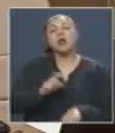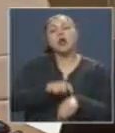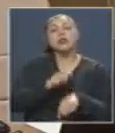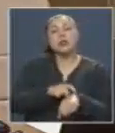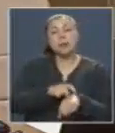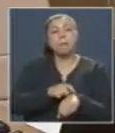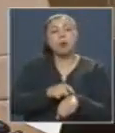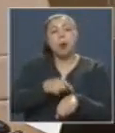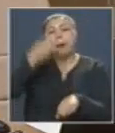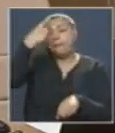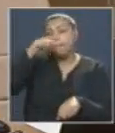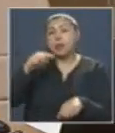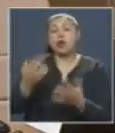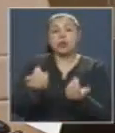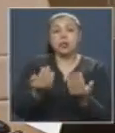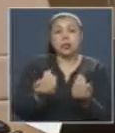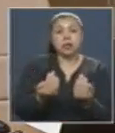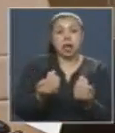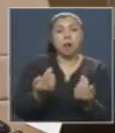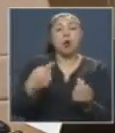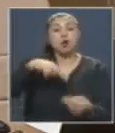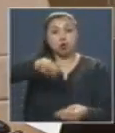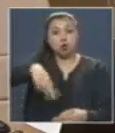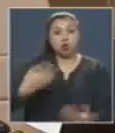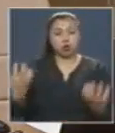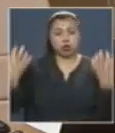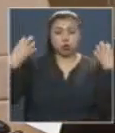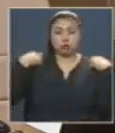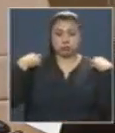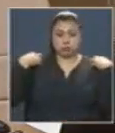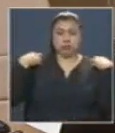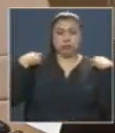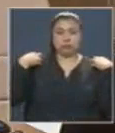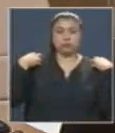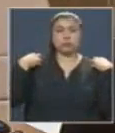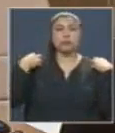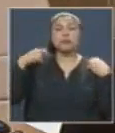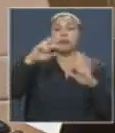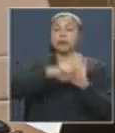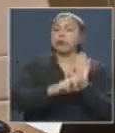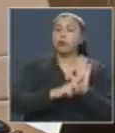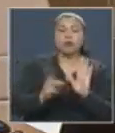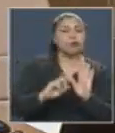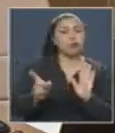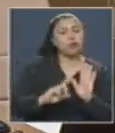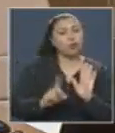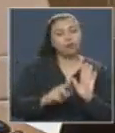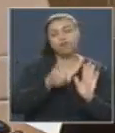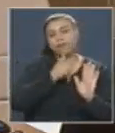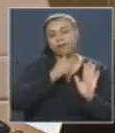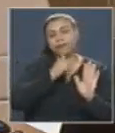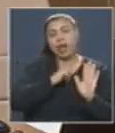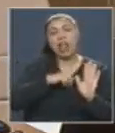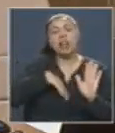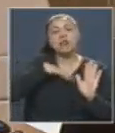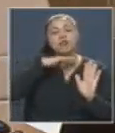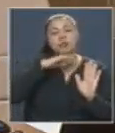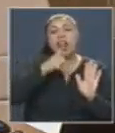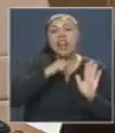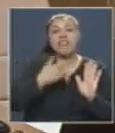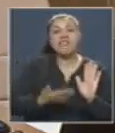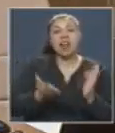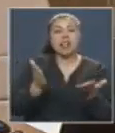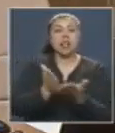posible. Pero necesitamos hacernos cargo, y este proyecto no lo hace adecuadamente, de la